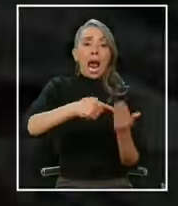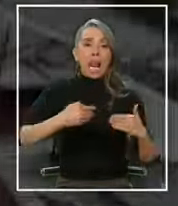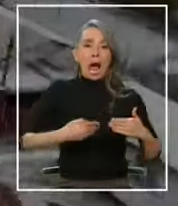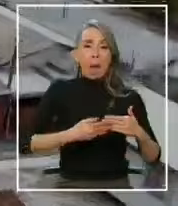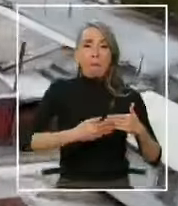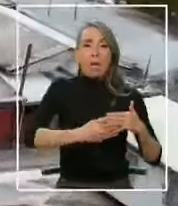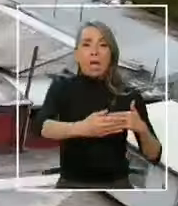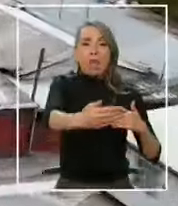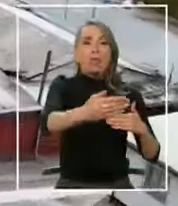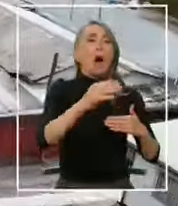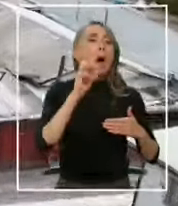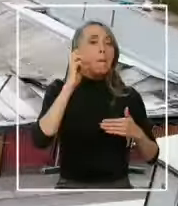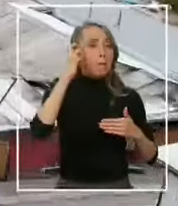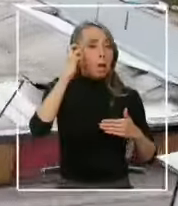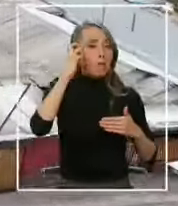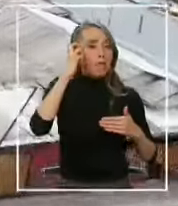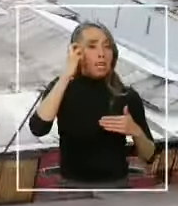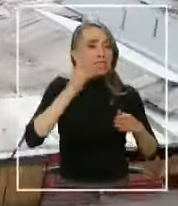Apoquindo.